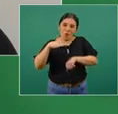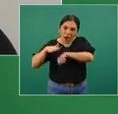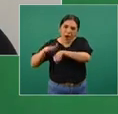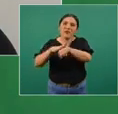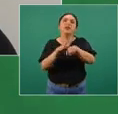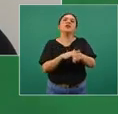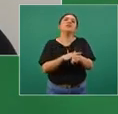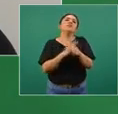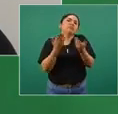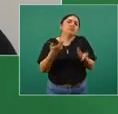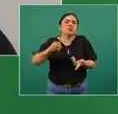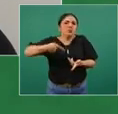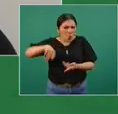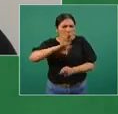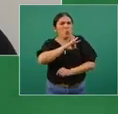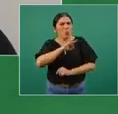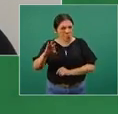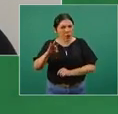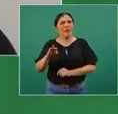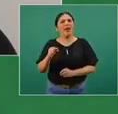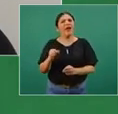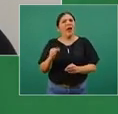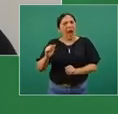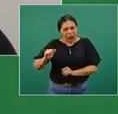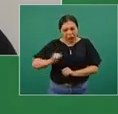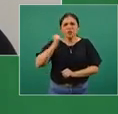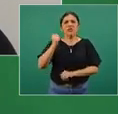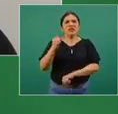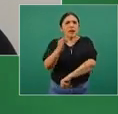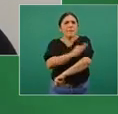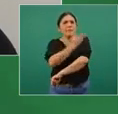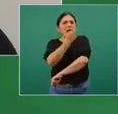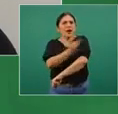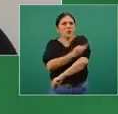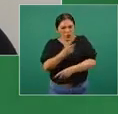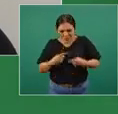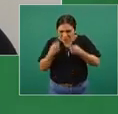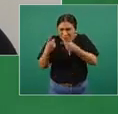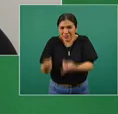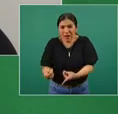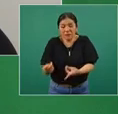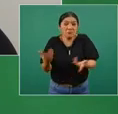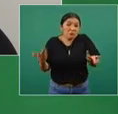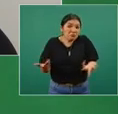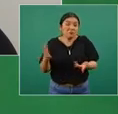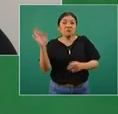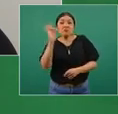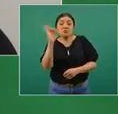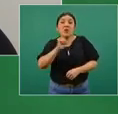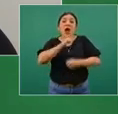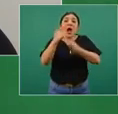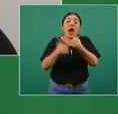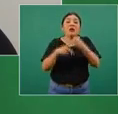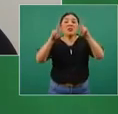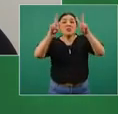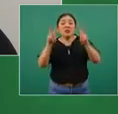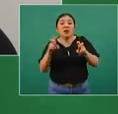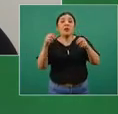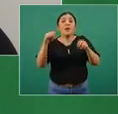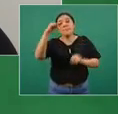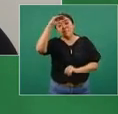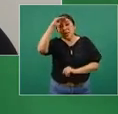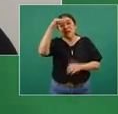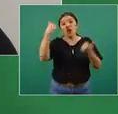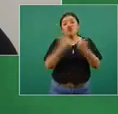es que nadie se pierda la oportunidad de recibir esta vacuna. Y bueno, pues cualquier tema relacionado